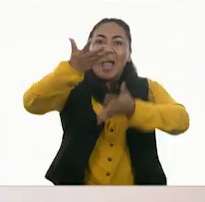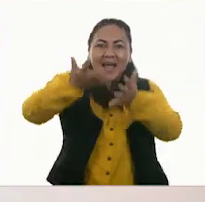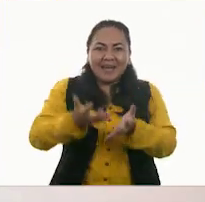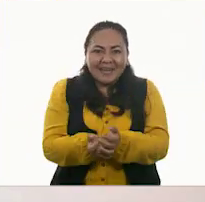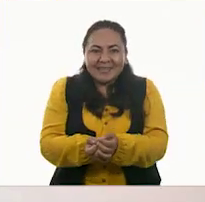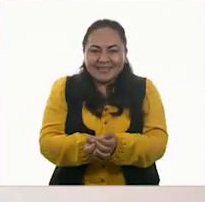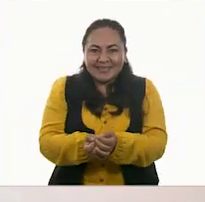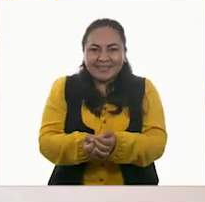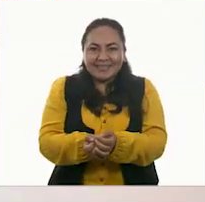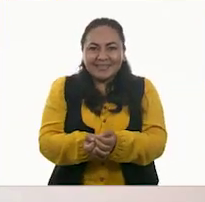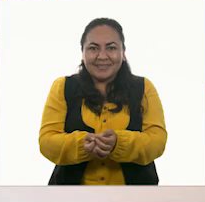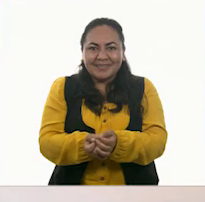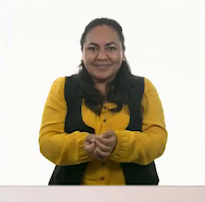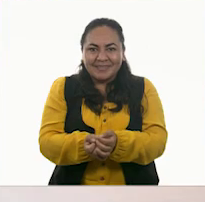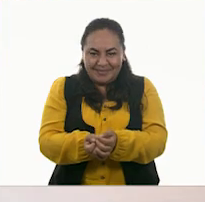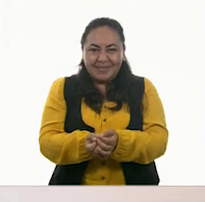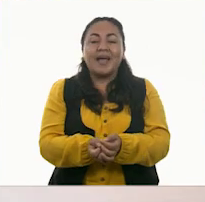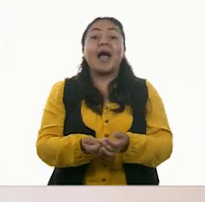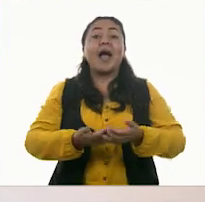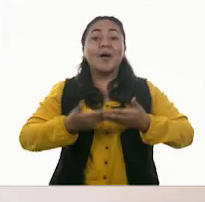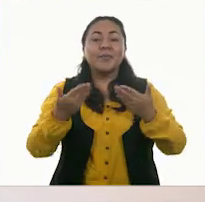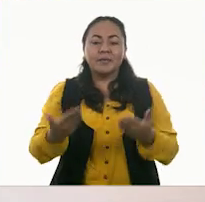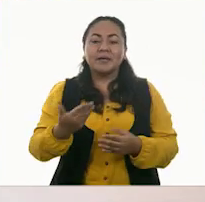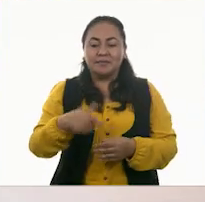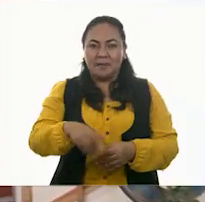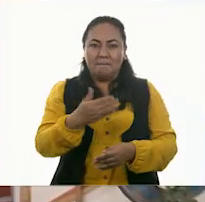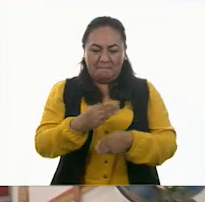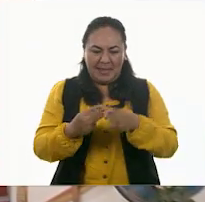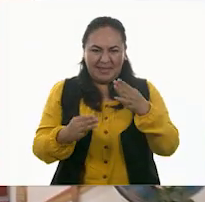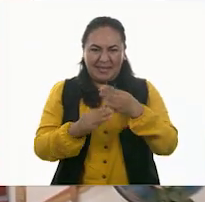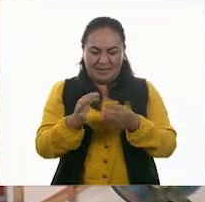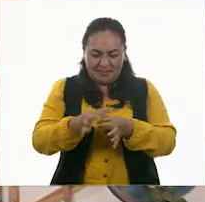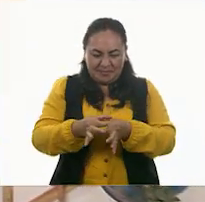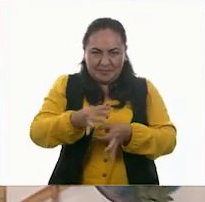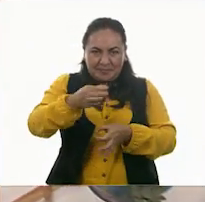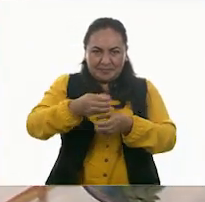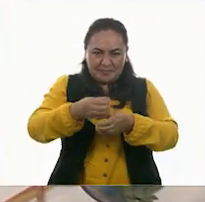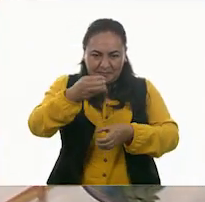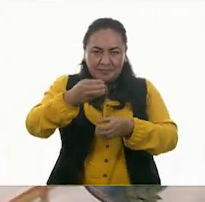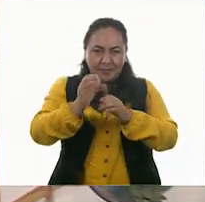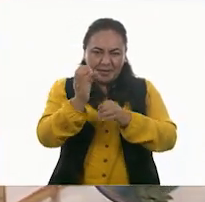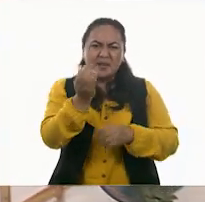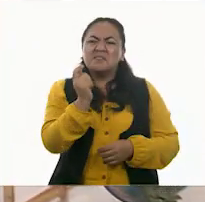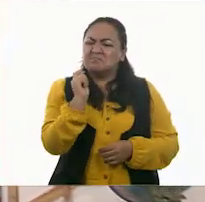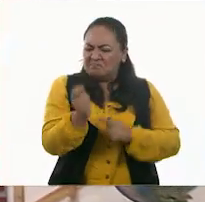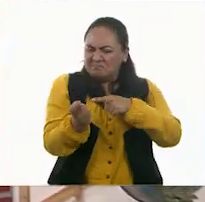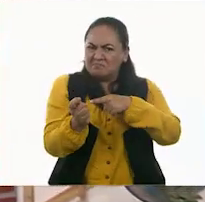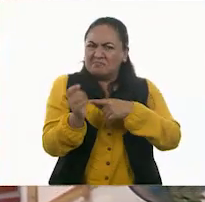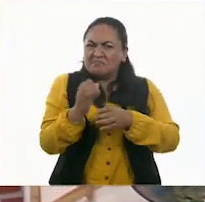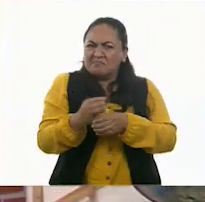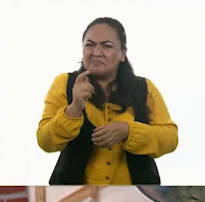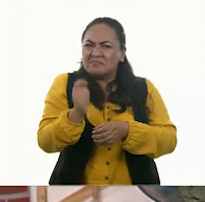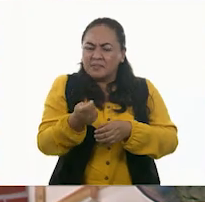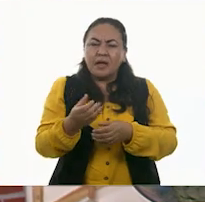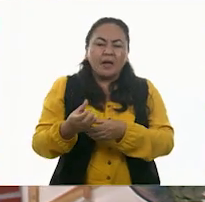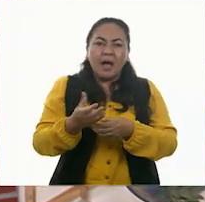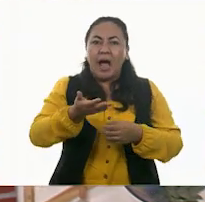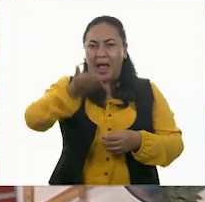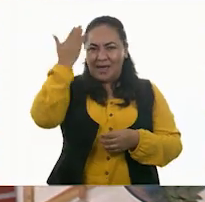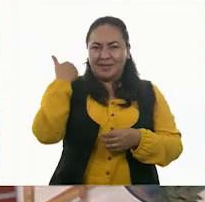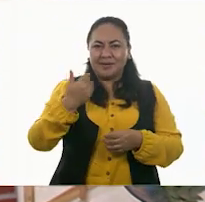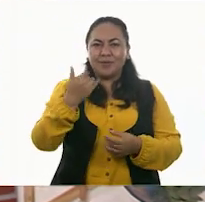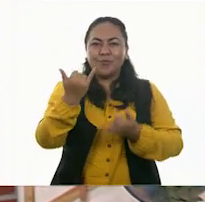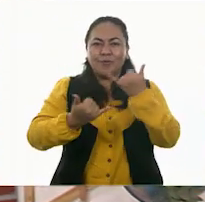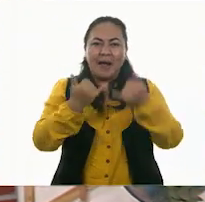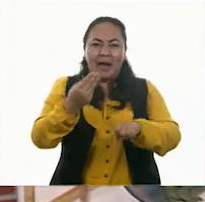y cachamos. Vamos a explorar este material. A comparación de la anterior clase, que eran unas pelotitas de